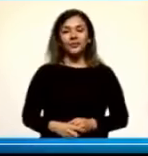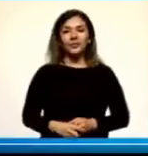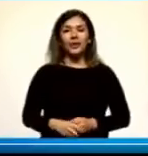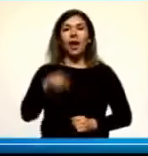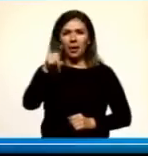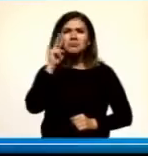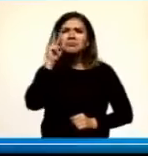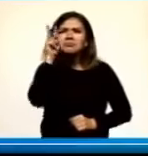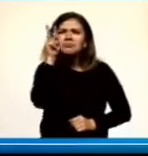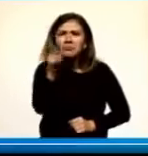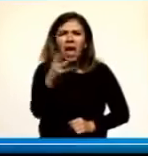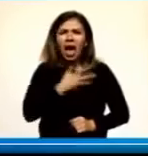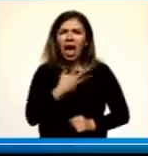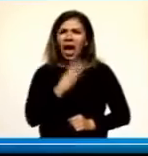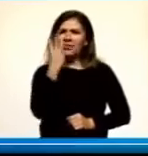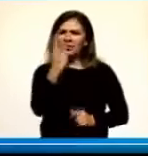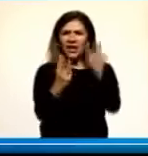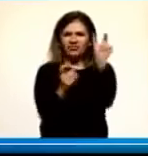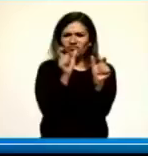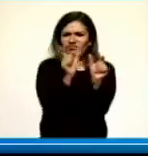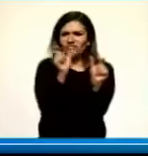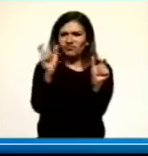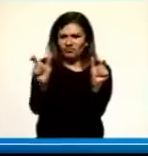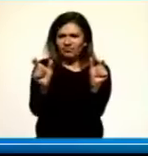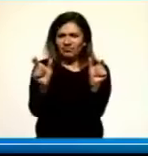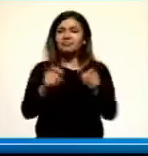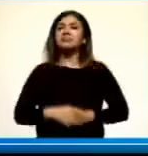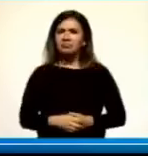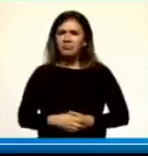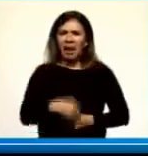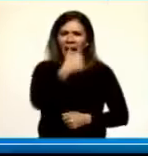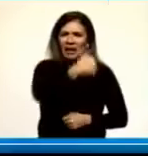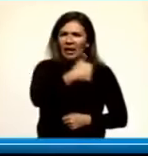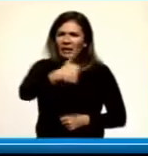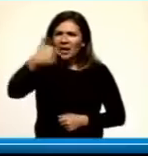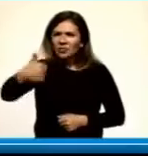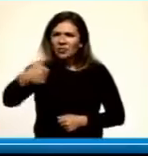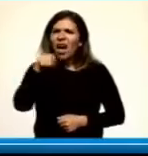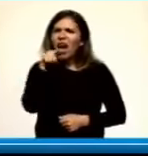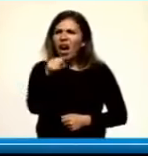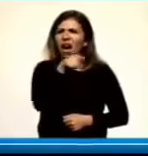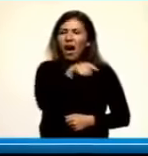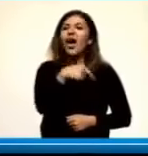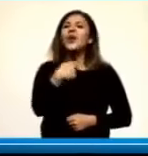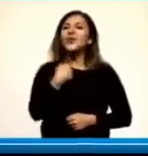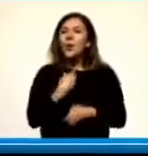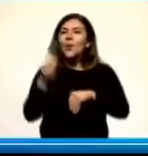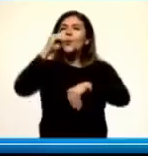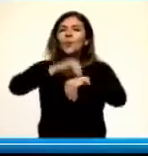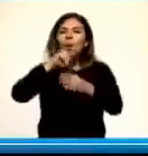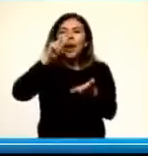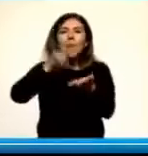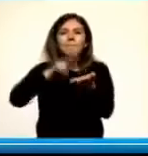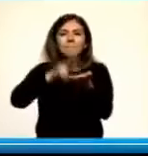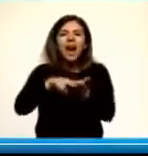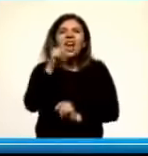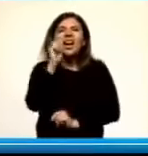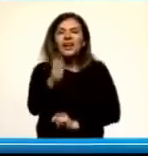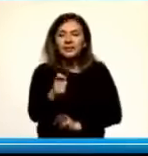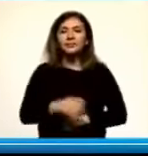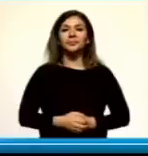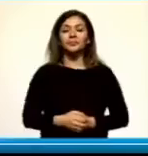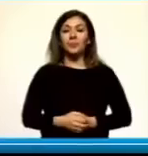Observa que el ábaco tiene 3 columnas. Y en cada columna nosotros vamos a medir el valor posicional.